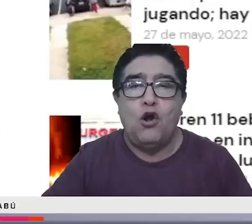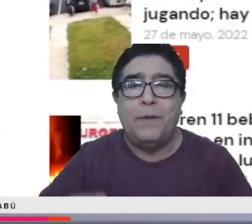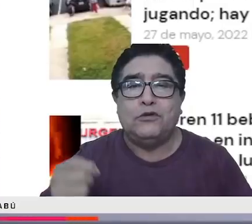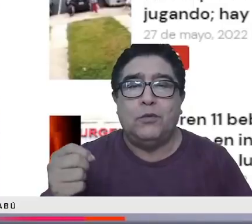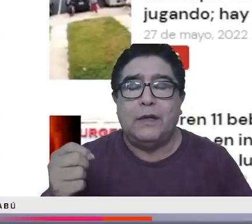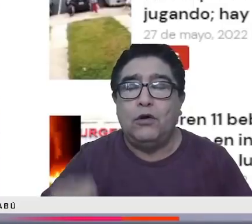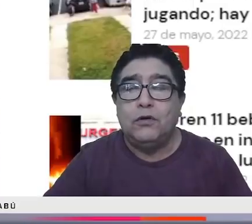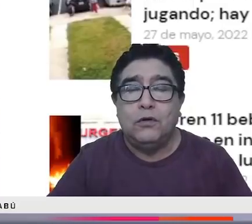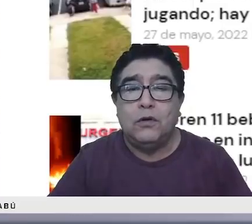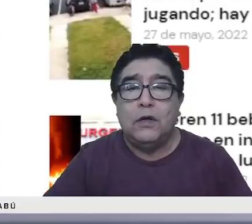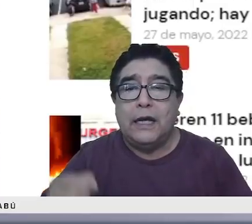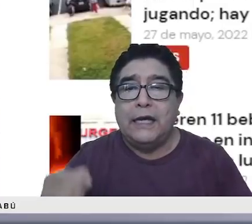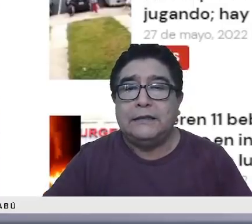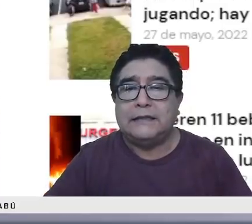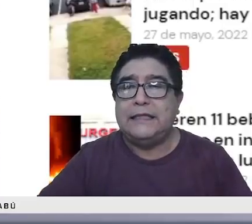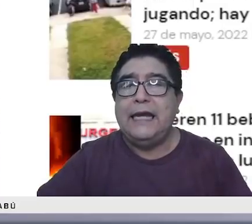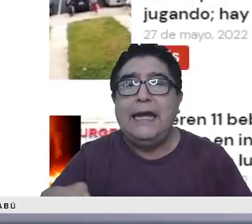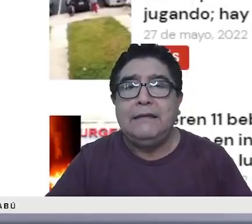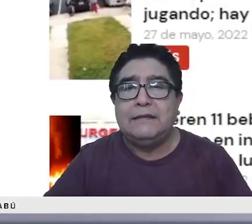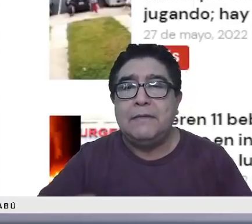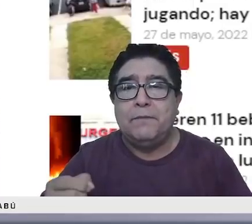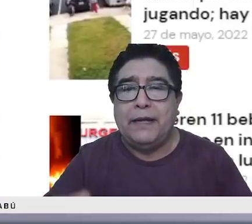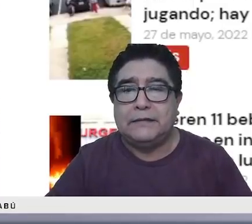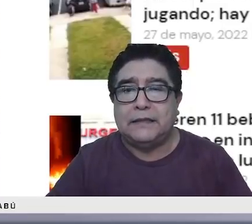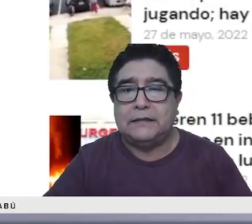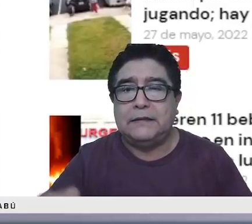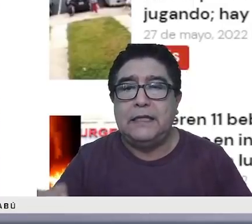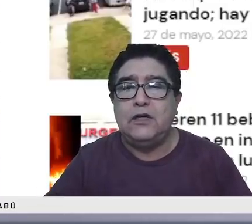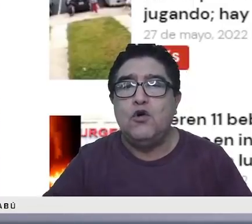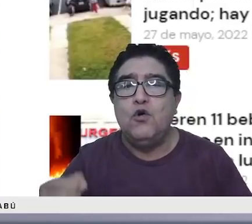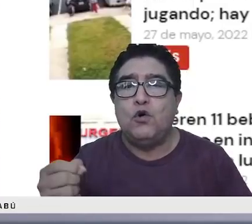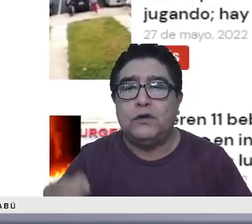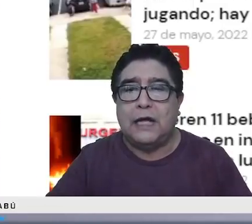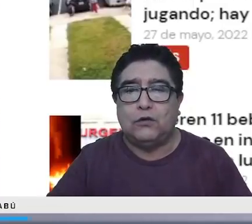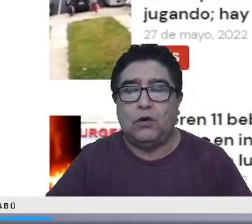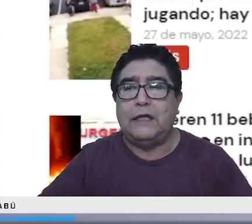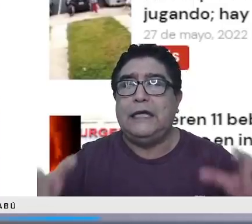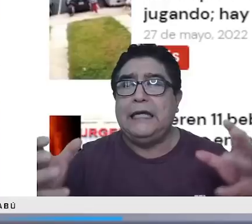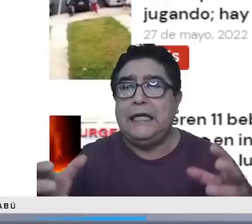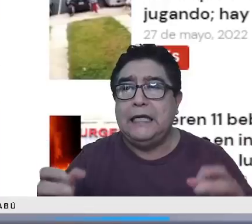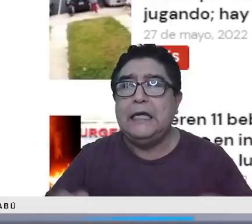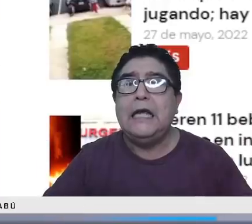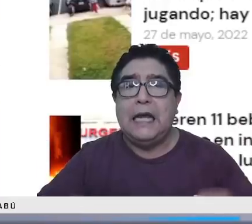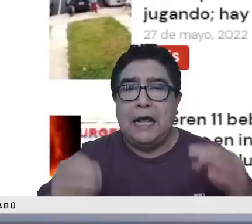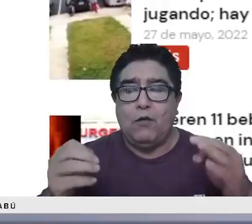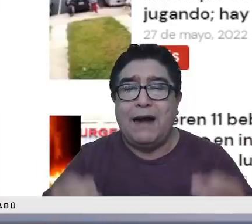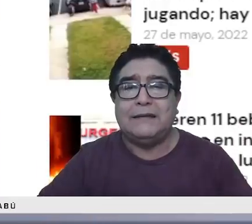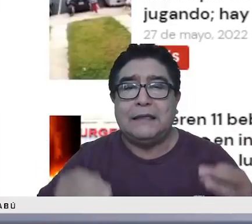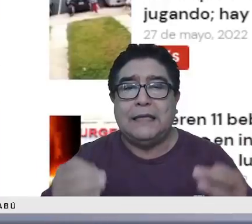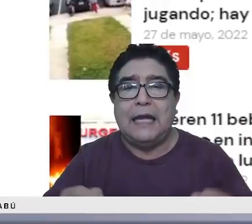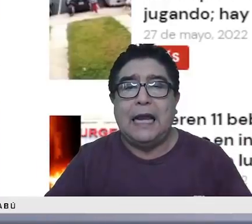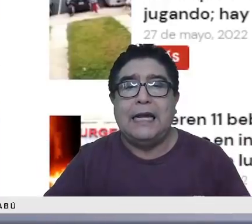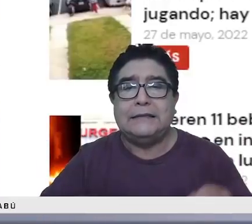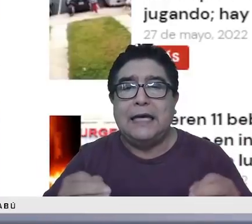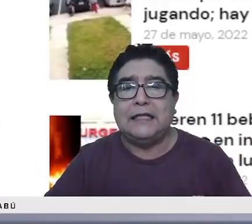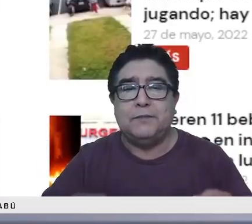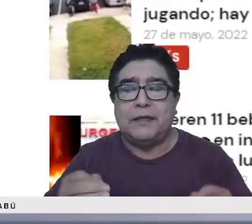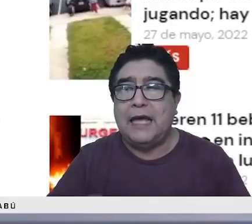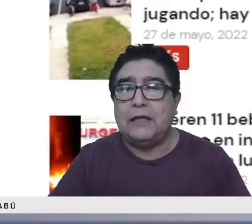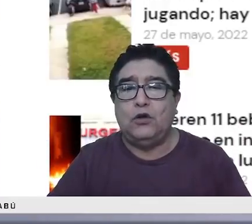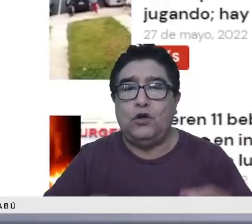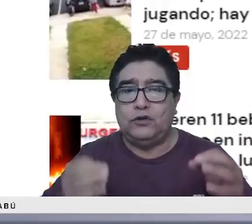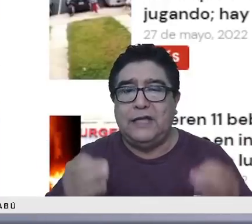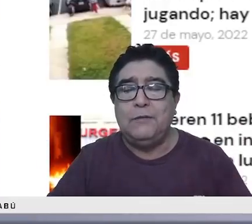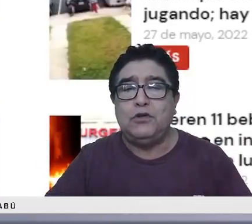Manuel López Obrador Es que si estas empresas tienen un contrato Y la cuarta T le está